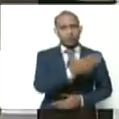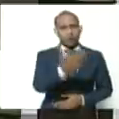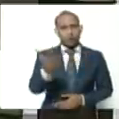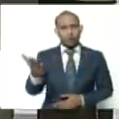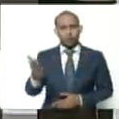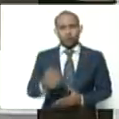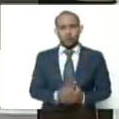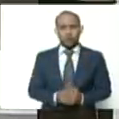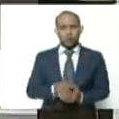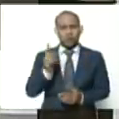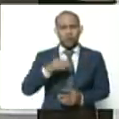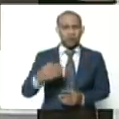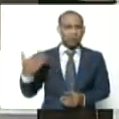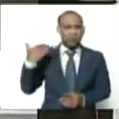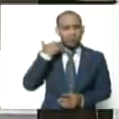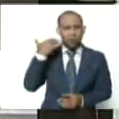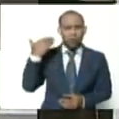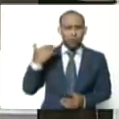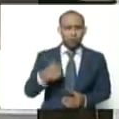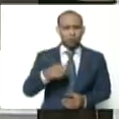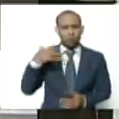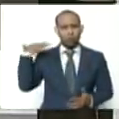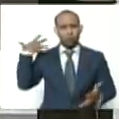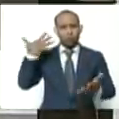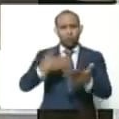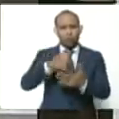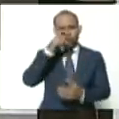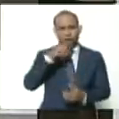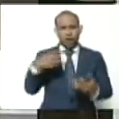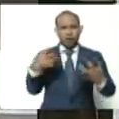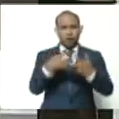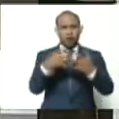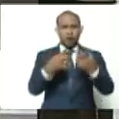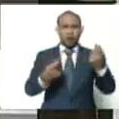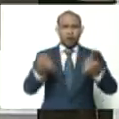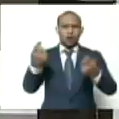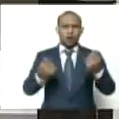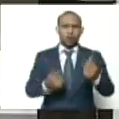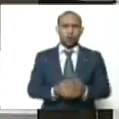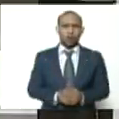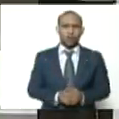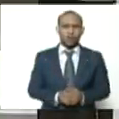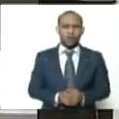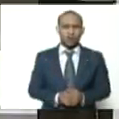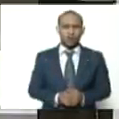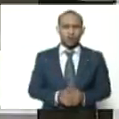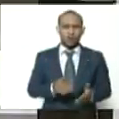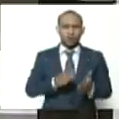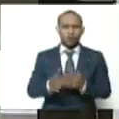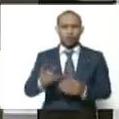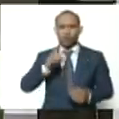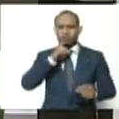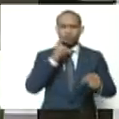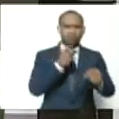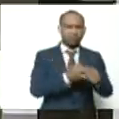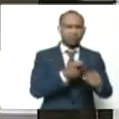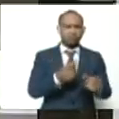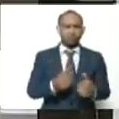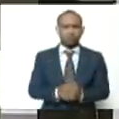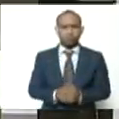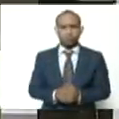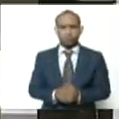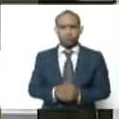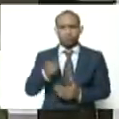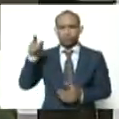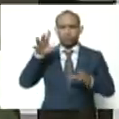sido víctimas todos estos años de la guerra económica y la maldad y la perversidad de